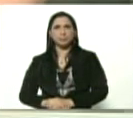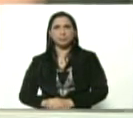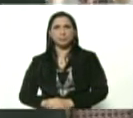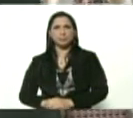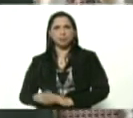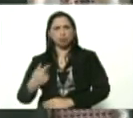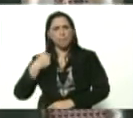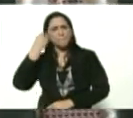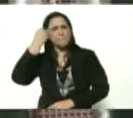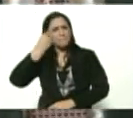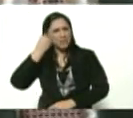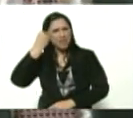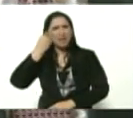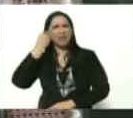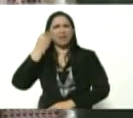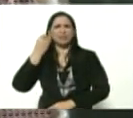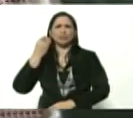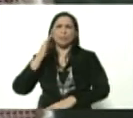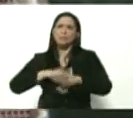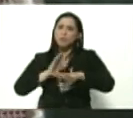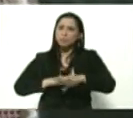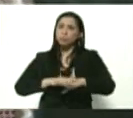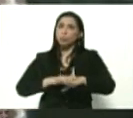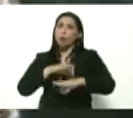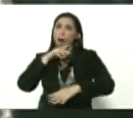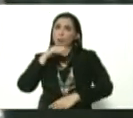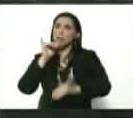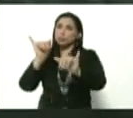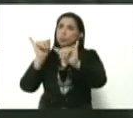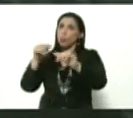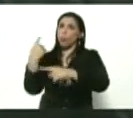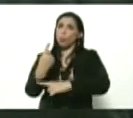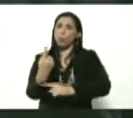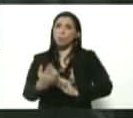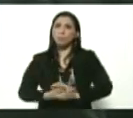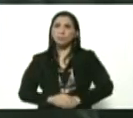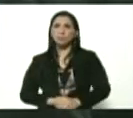Yo creo que los hechos hablan por sí solos.